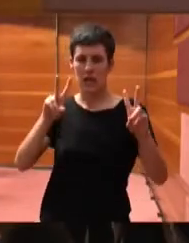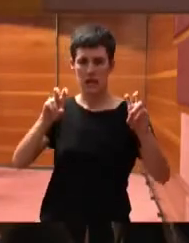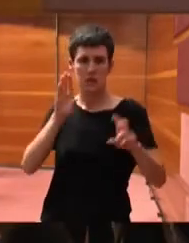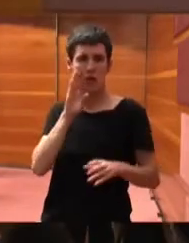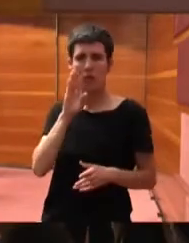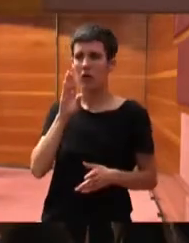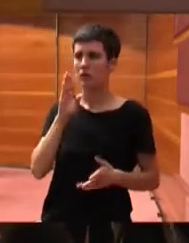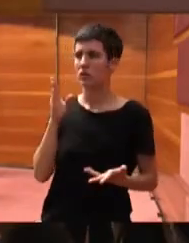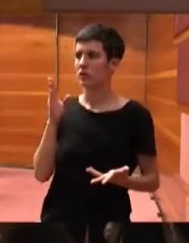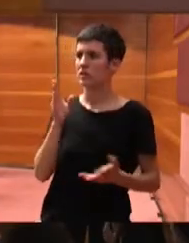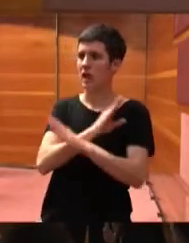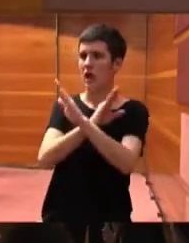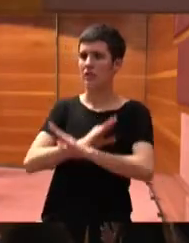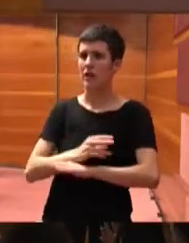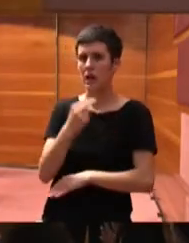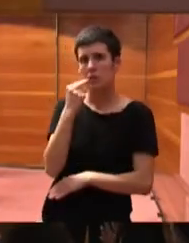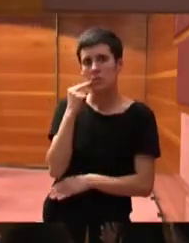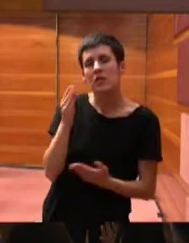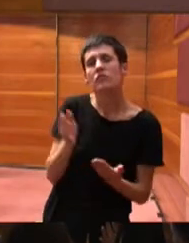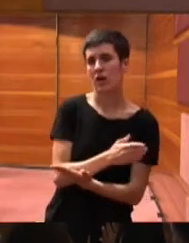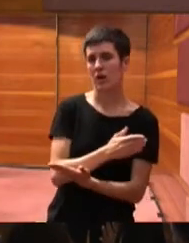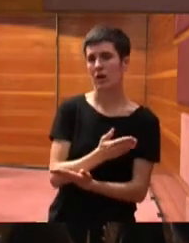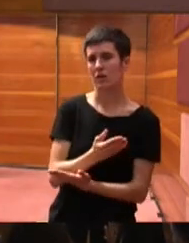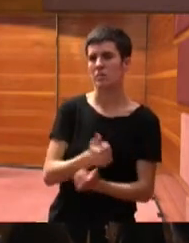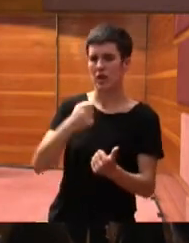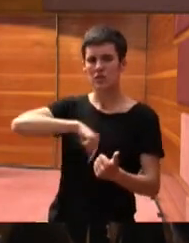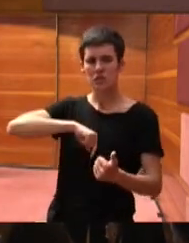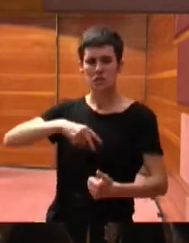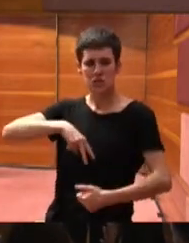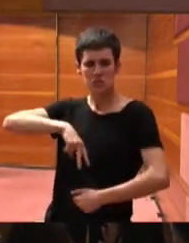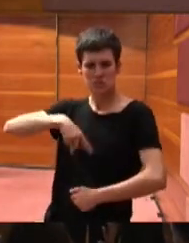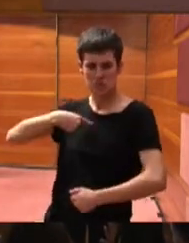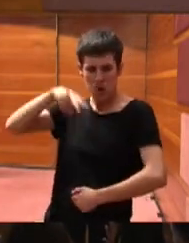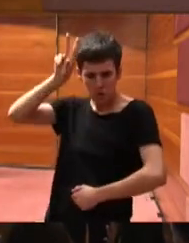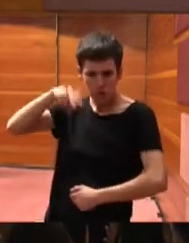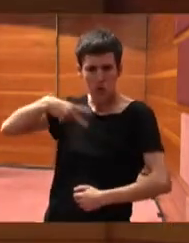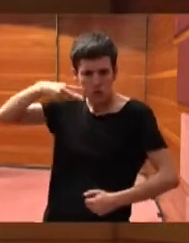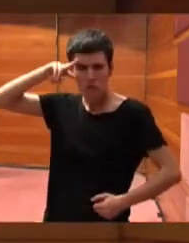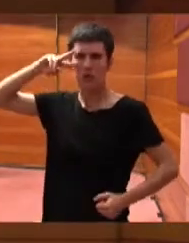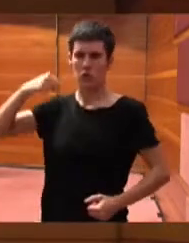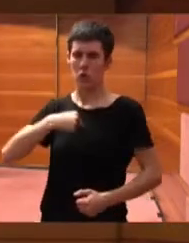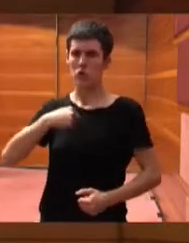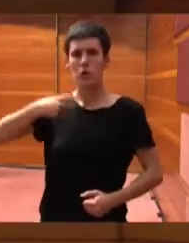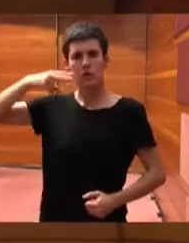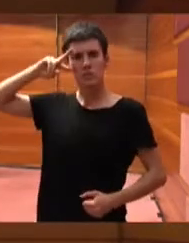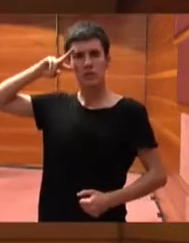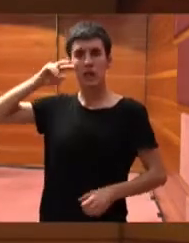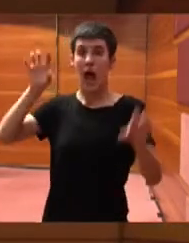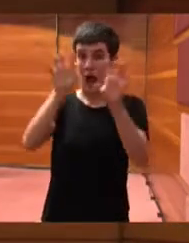menos complejos y más sentirnos expertos, pues somos expertos en muchas cosas, ¿vale? Yo soy experta en ordenar